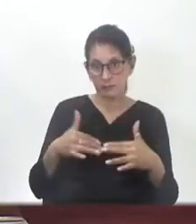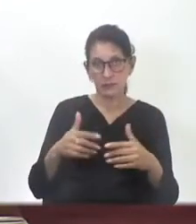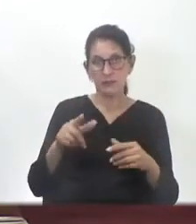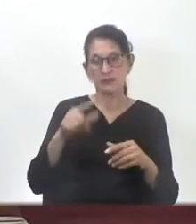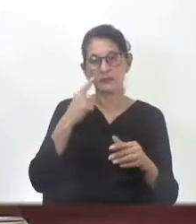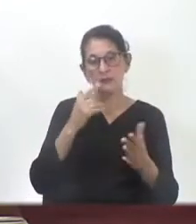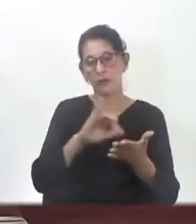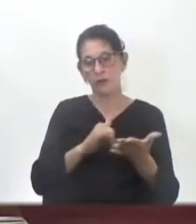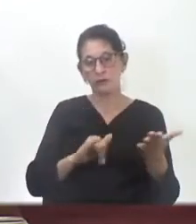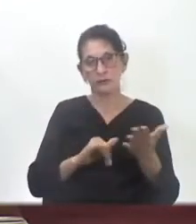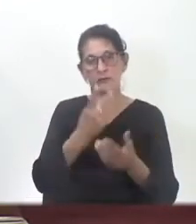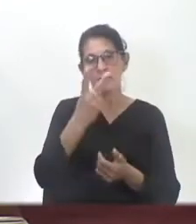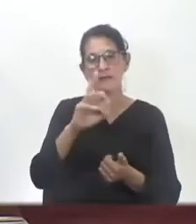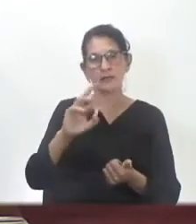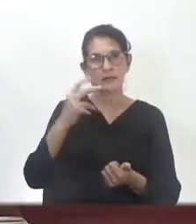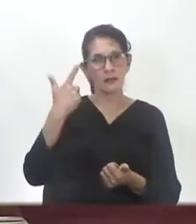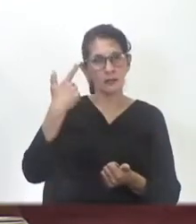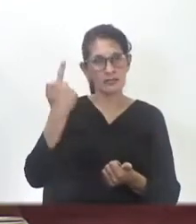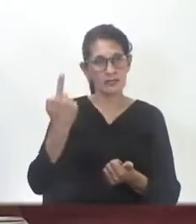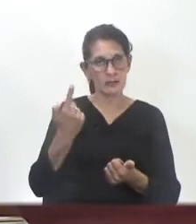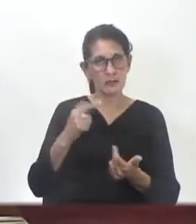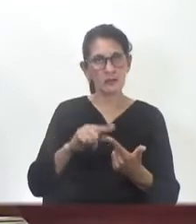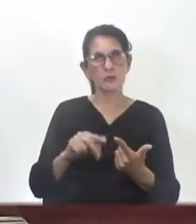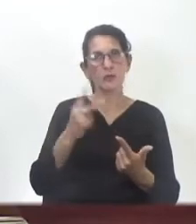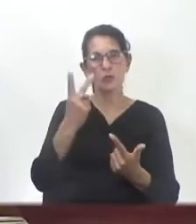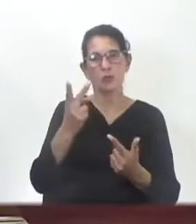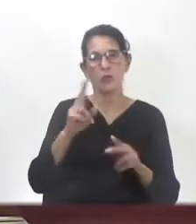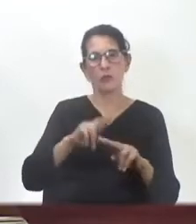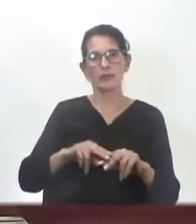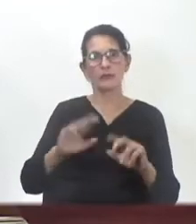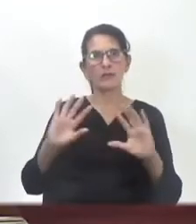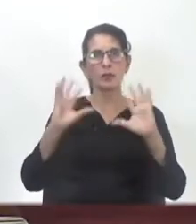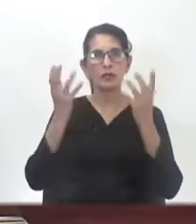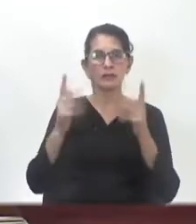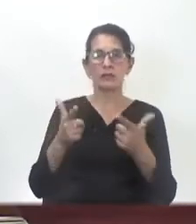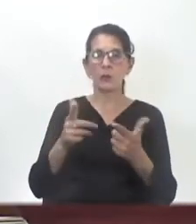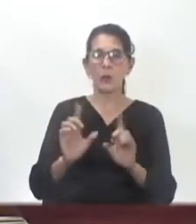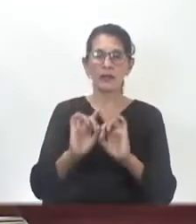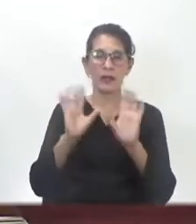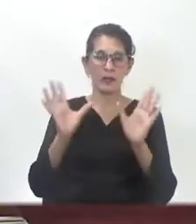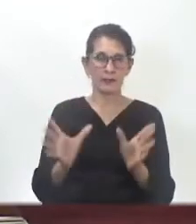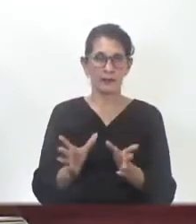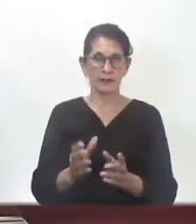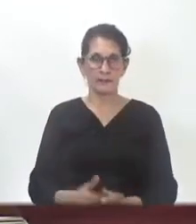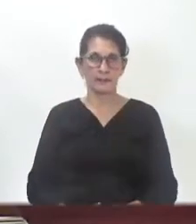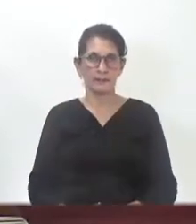contabilizaron 20 homicidios, 9 suicidios y otras 2 muertes violentas que no están aclaradas.